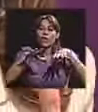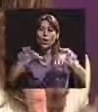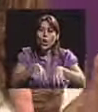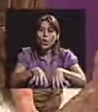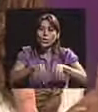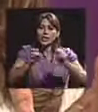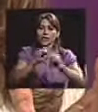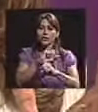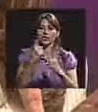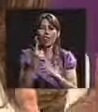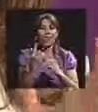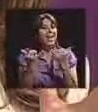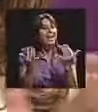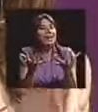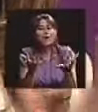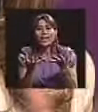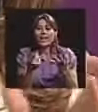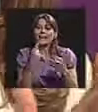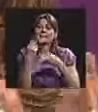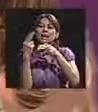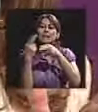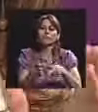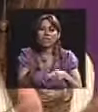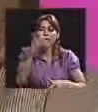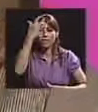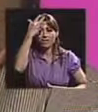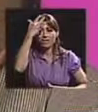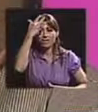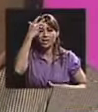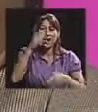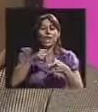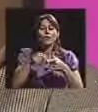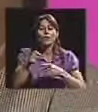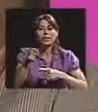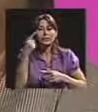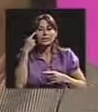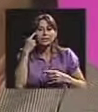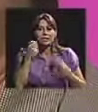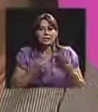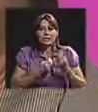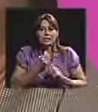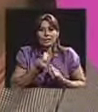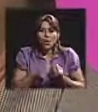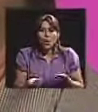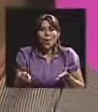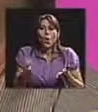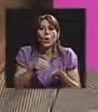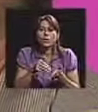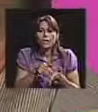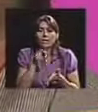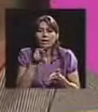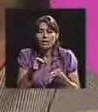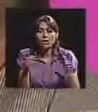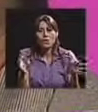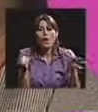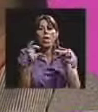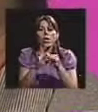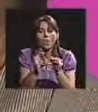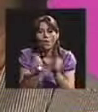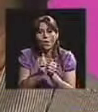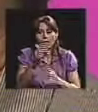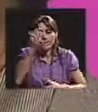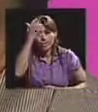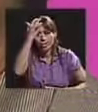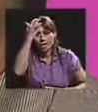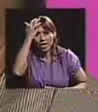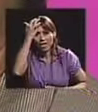quieren llamarse enfermas, y les aterroriza que de la noche a la mañana algo que tenga que ver con una enfermedad, como bien lo explica el doctor, pase a